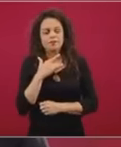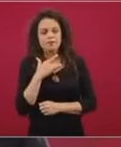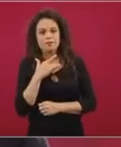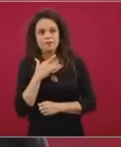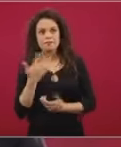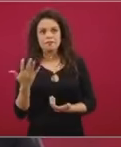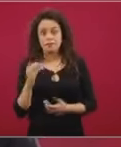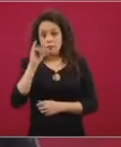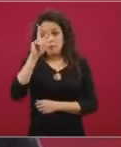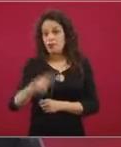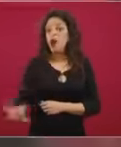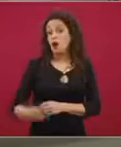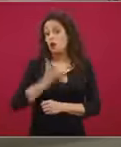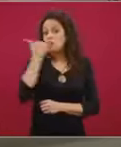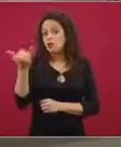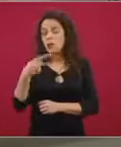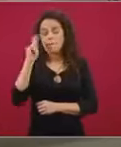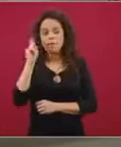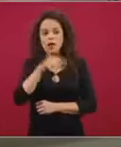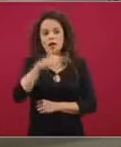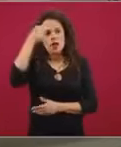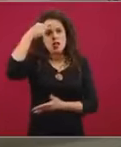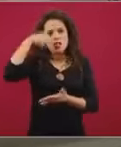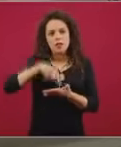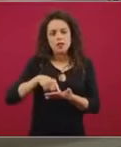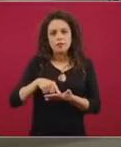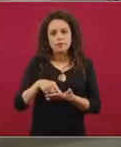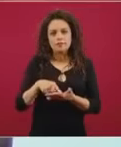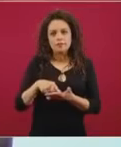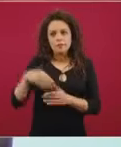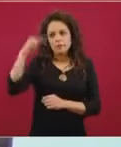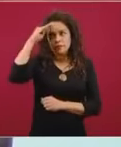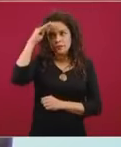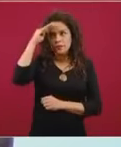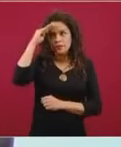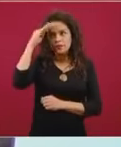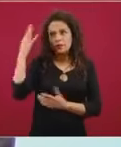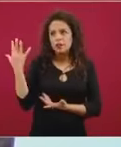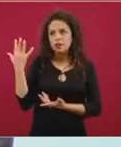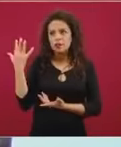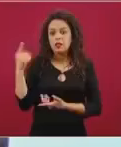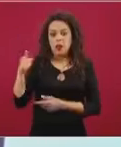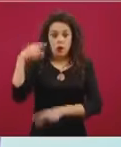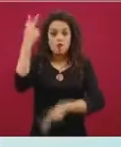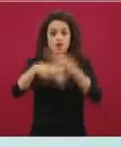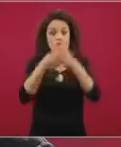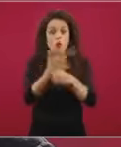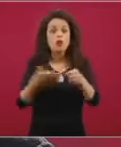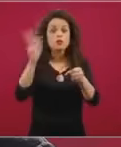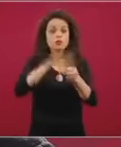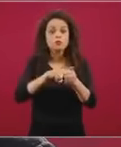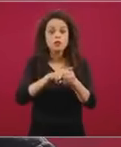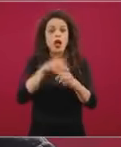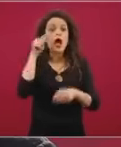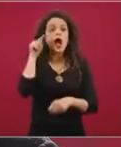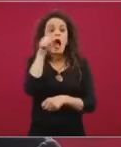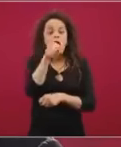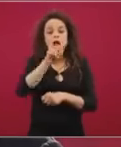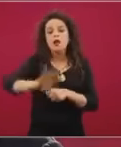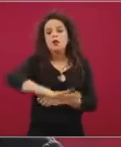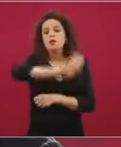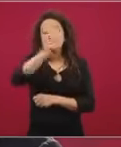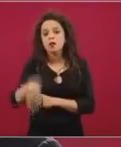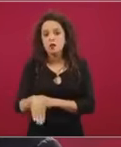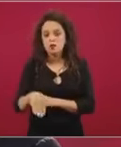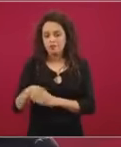equivocada ciertamente, en donde queda la percepción de fue al hospital y se murió, como si